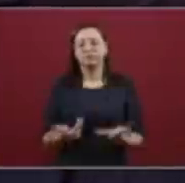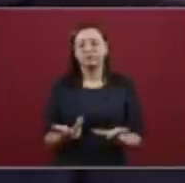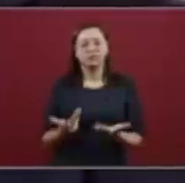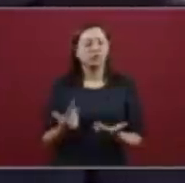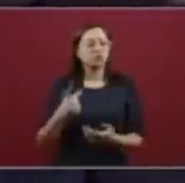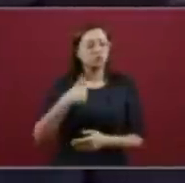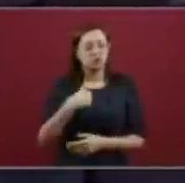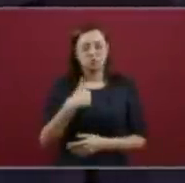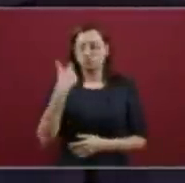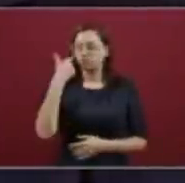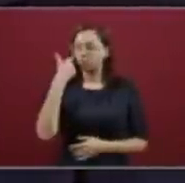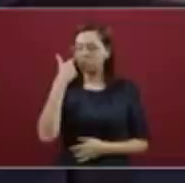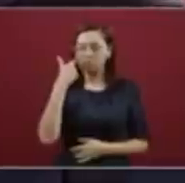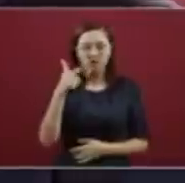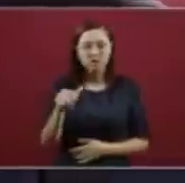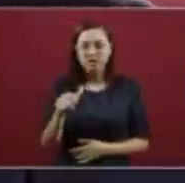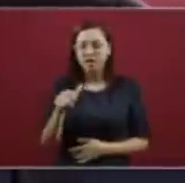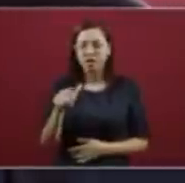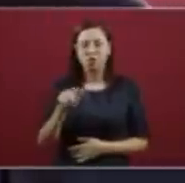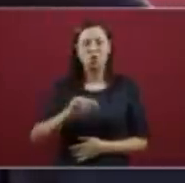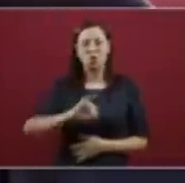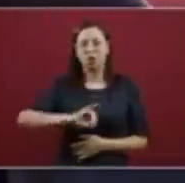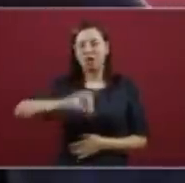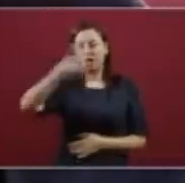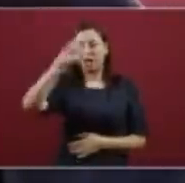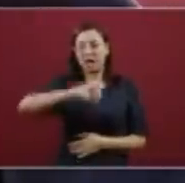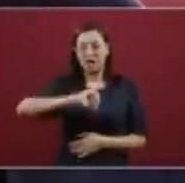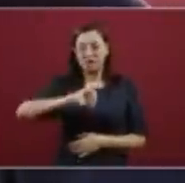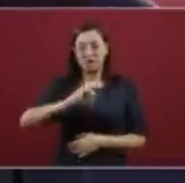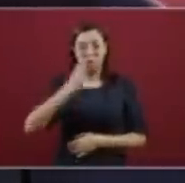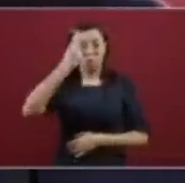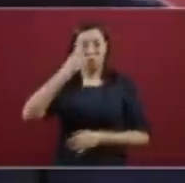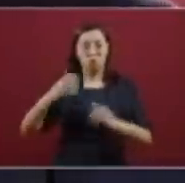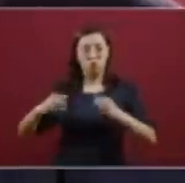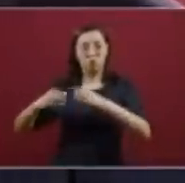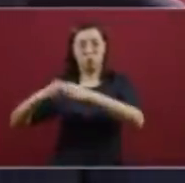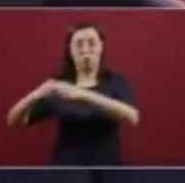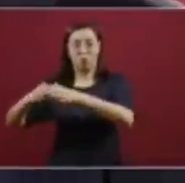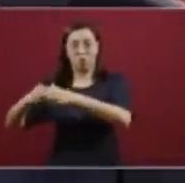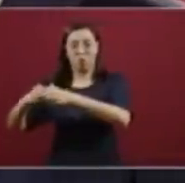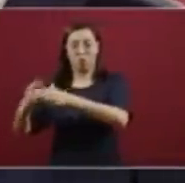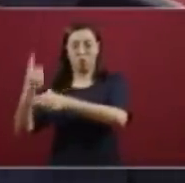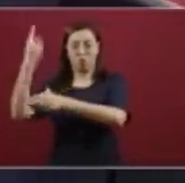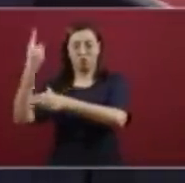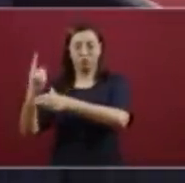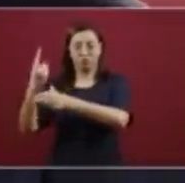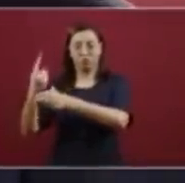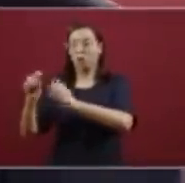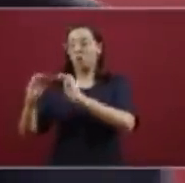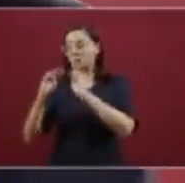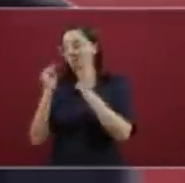ser jefe de grupo, jefe de pandilla,